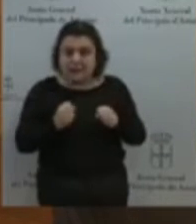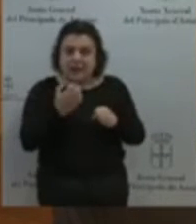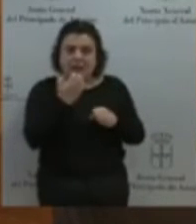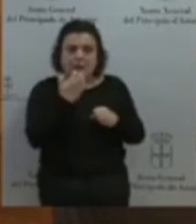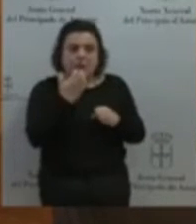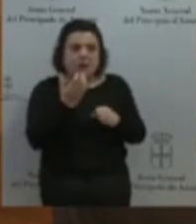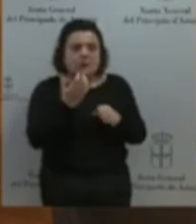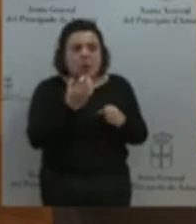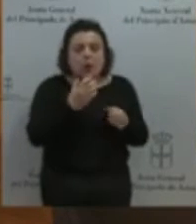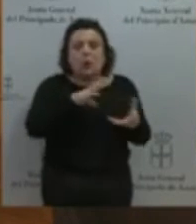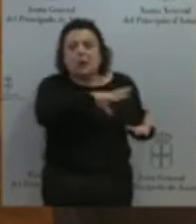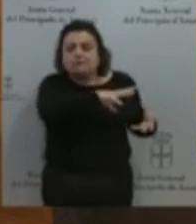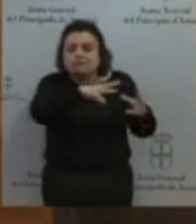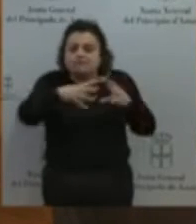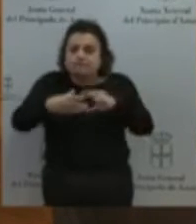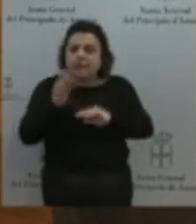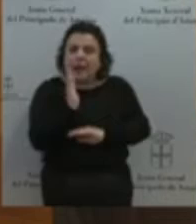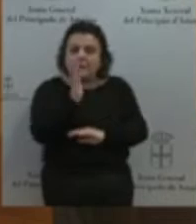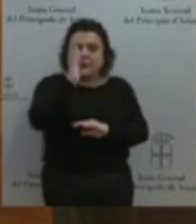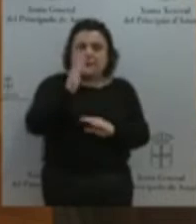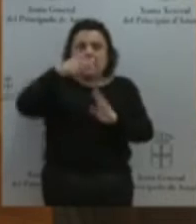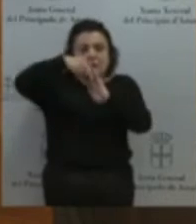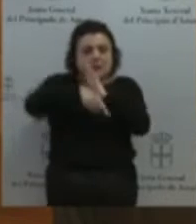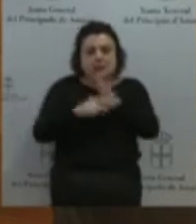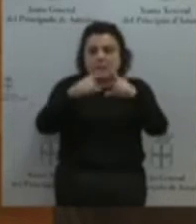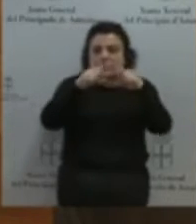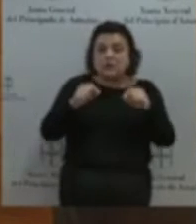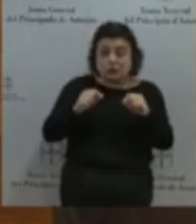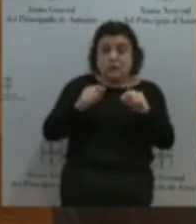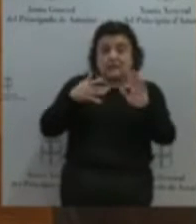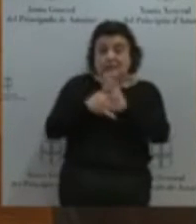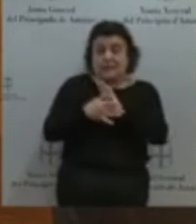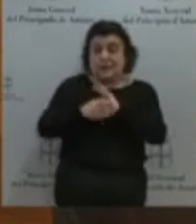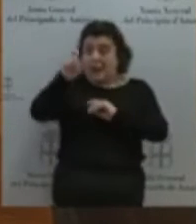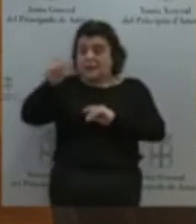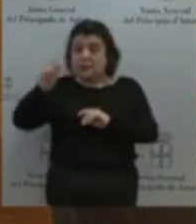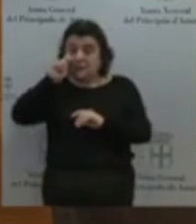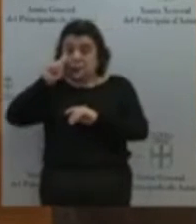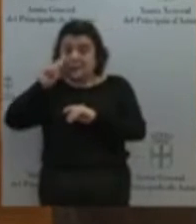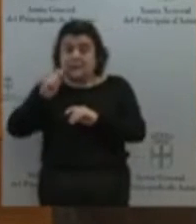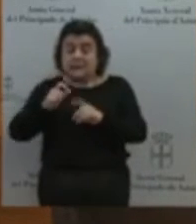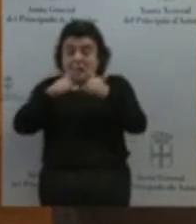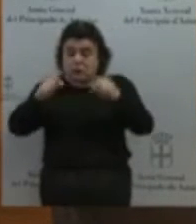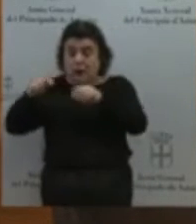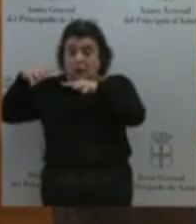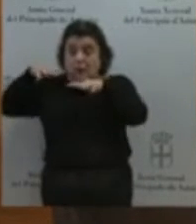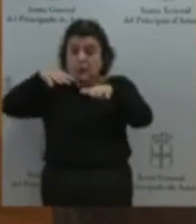de Asturias como un destino turístico de enorme relevancia, no solo dentro sino fuera de la